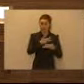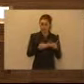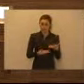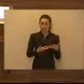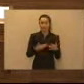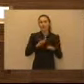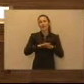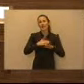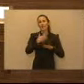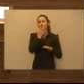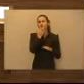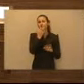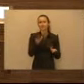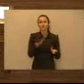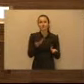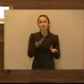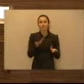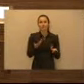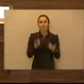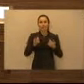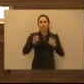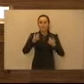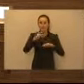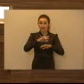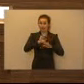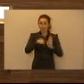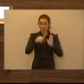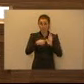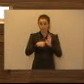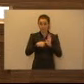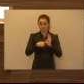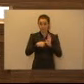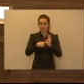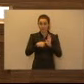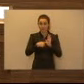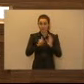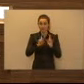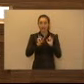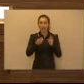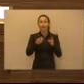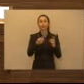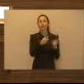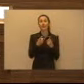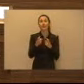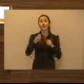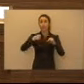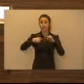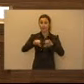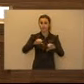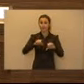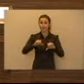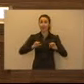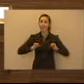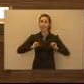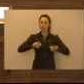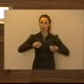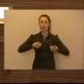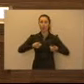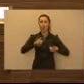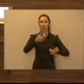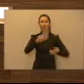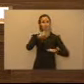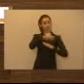un procedimiento médico completo, en aquel caso en el que requiera cirugía, pasaría por, primero, la